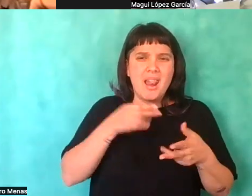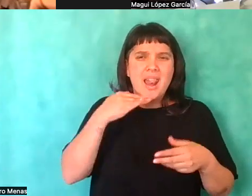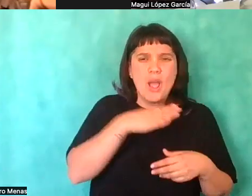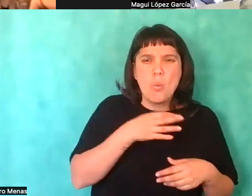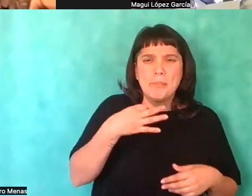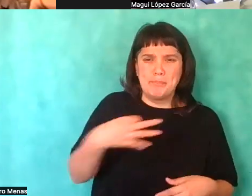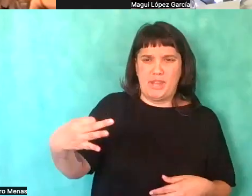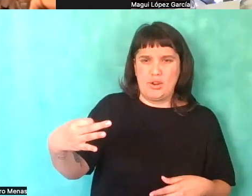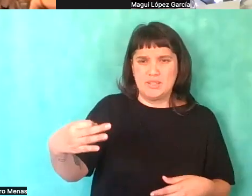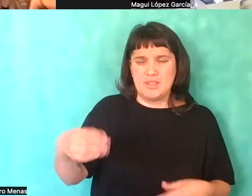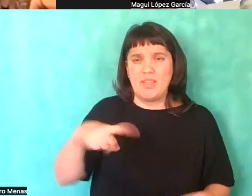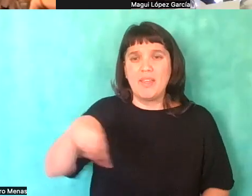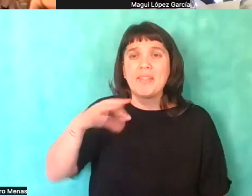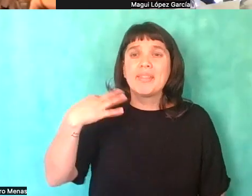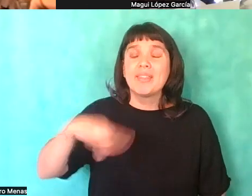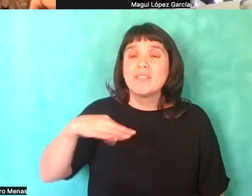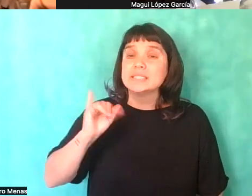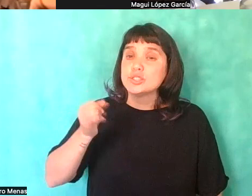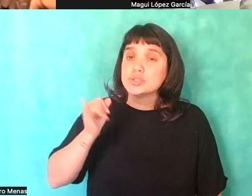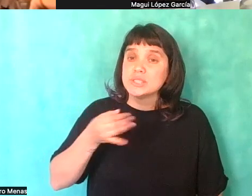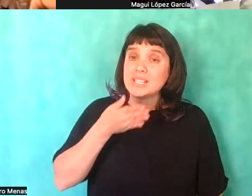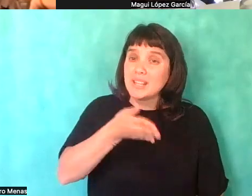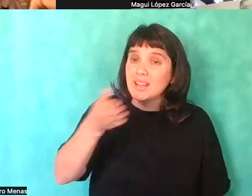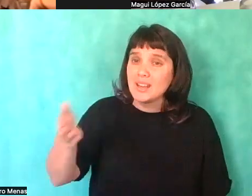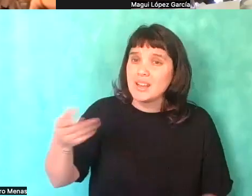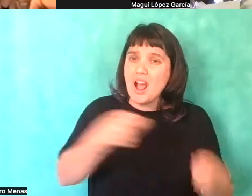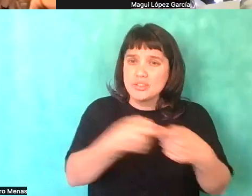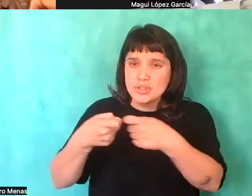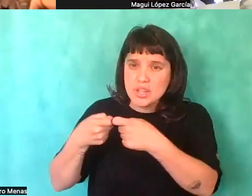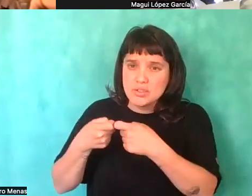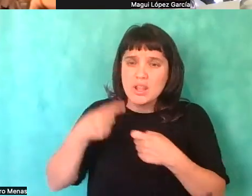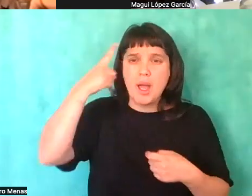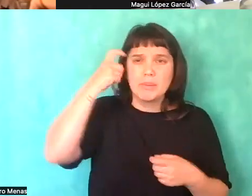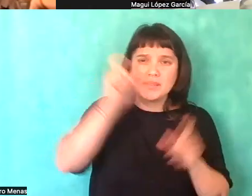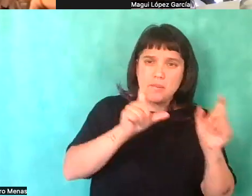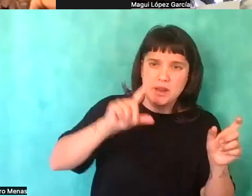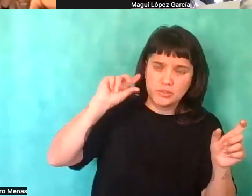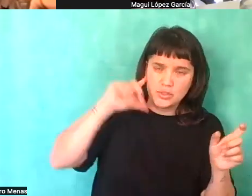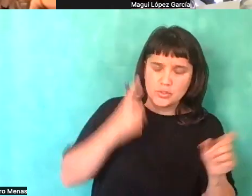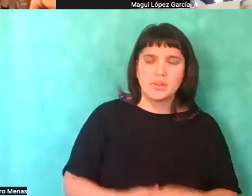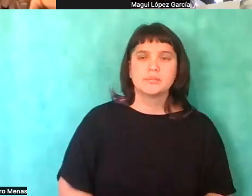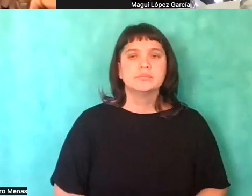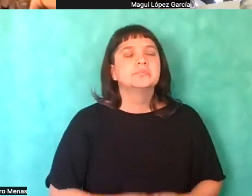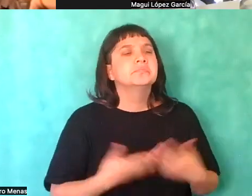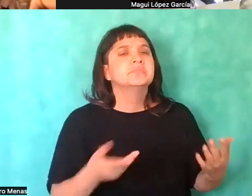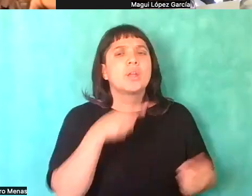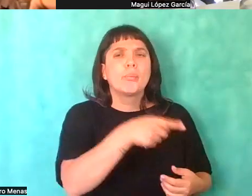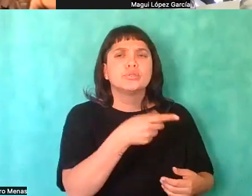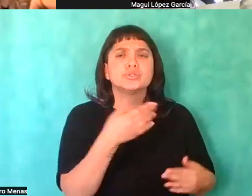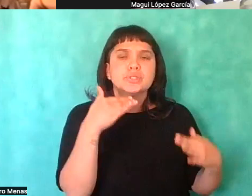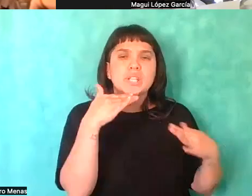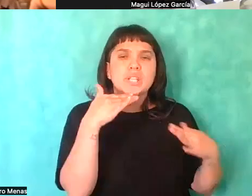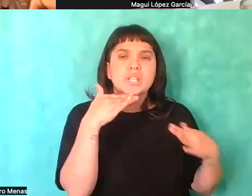asociaciones y aprender de las mismas personas sordas. No estaba en la agenda, pero no importa, te pregunto Sí. igual. ¿Y por qué vos, como lingüista,